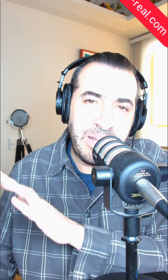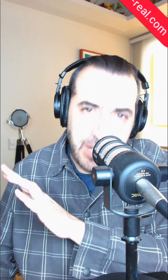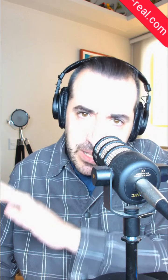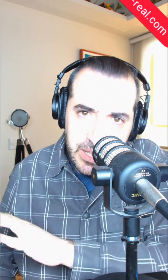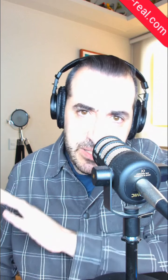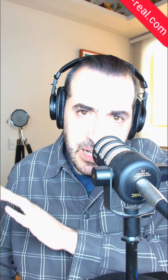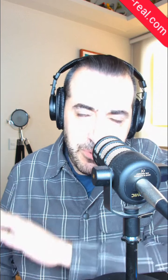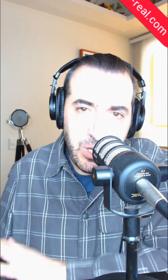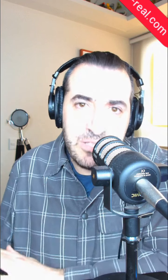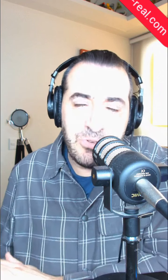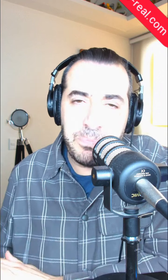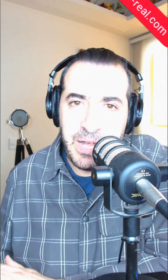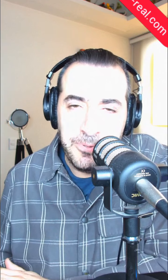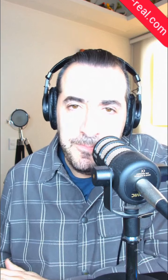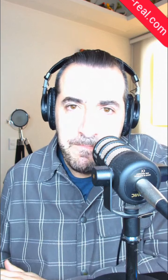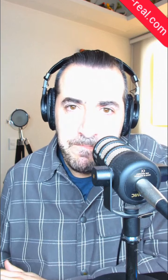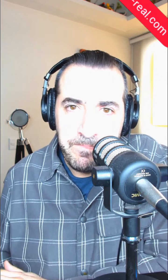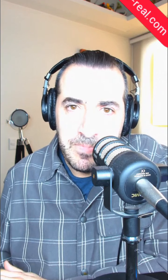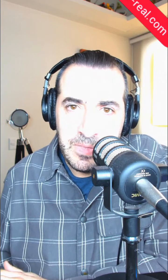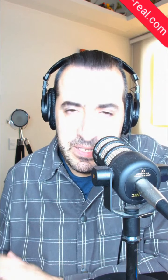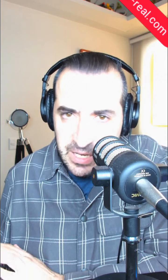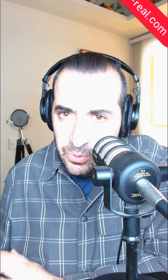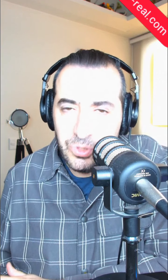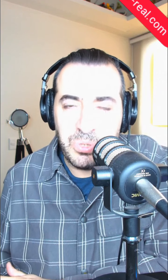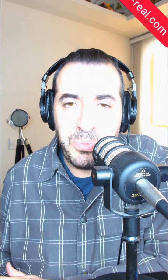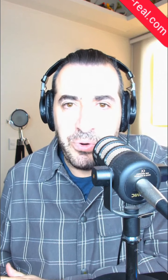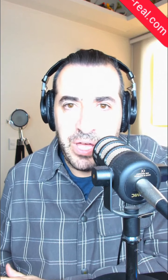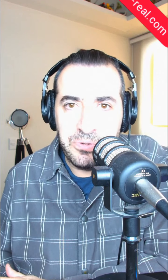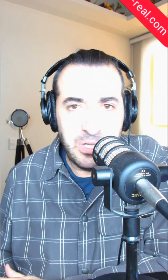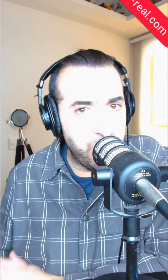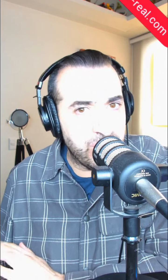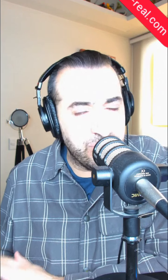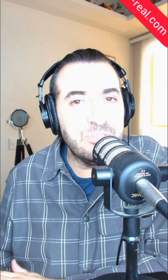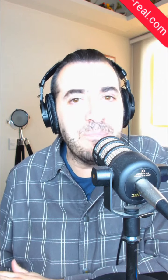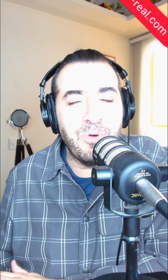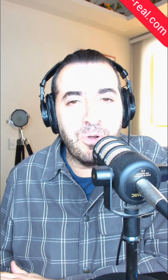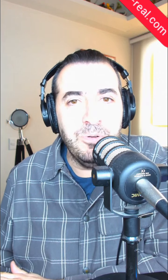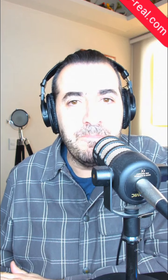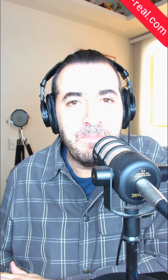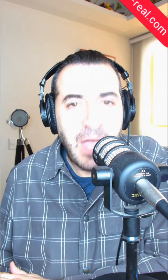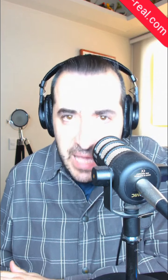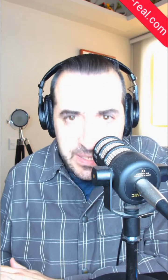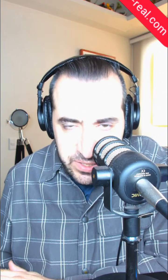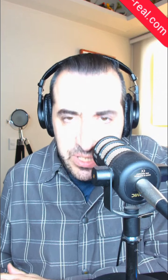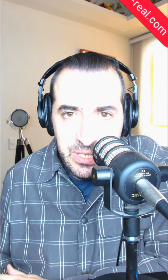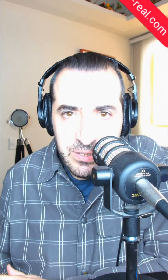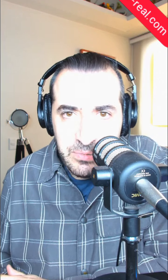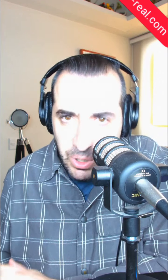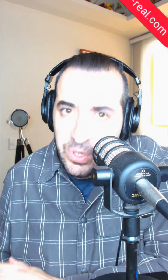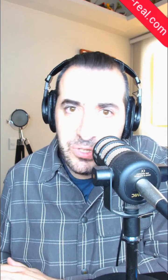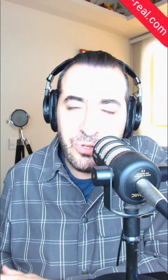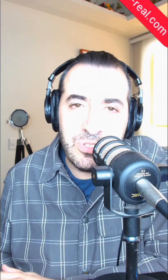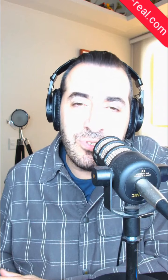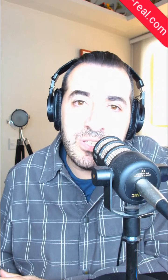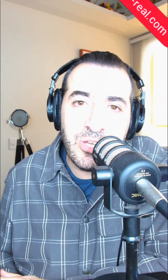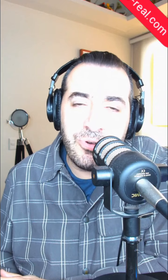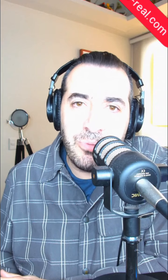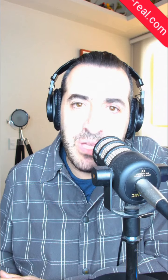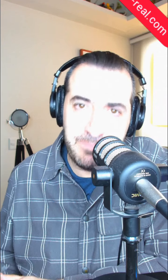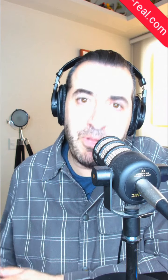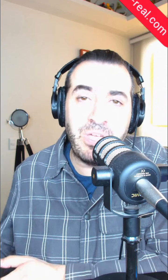La realidad es que la violencia no ha parado, la salud no se ha mejorado, la educación tampoco. Hay sí mejores